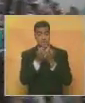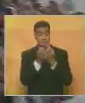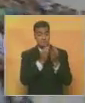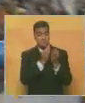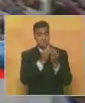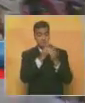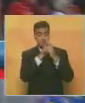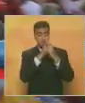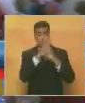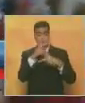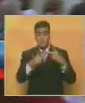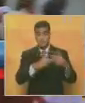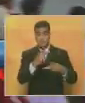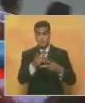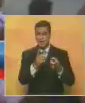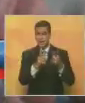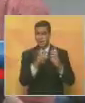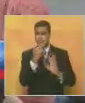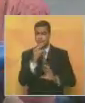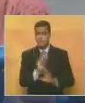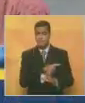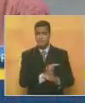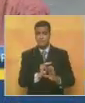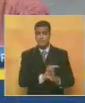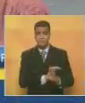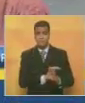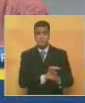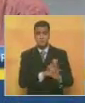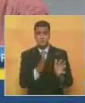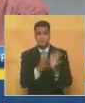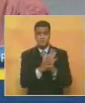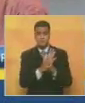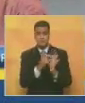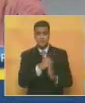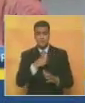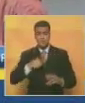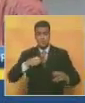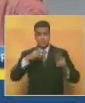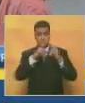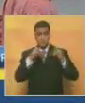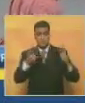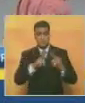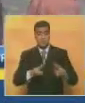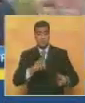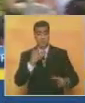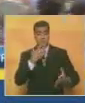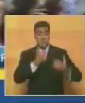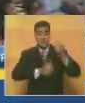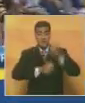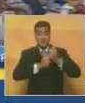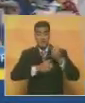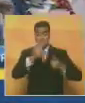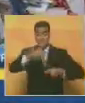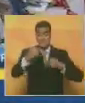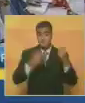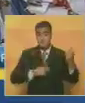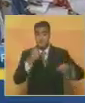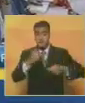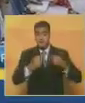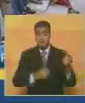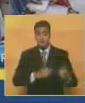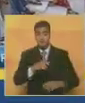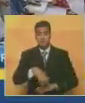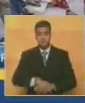Próceres, se estará presentando una diversidad de música folclórica y representativa de nuestra Navidad, como son las parrandas, aguinaldos, villancicos y